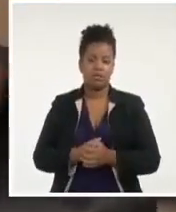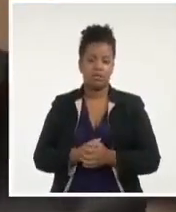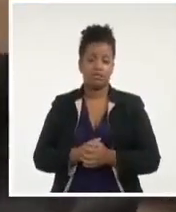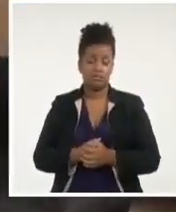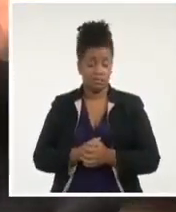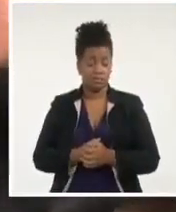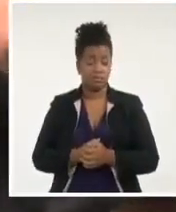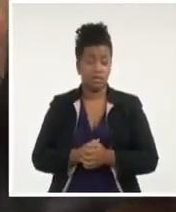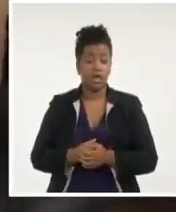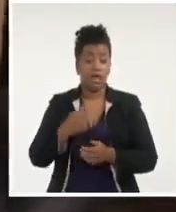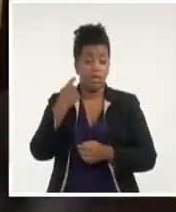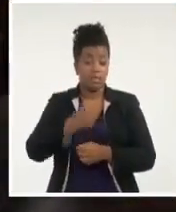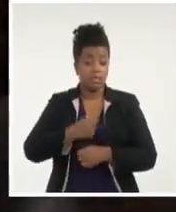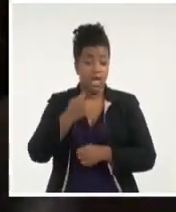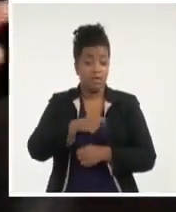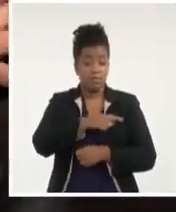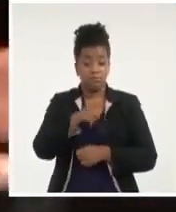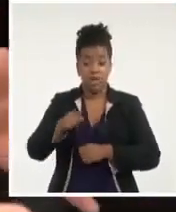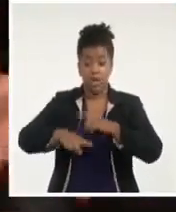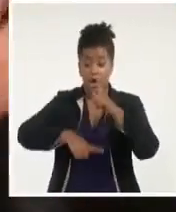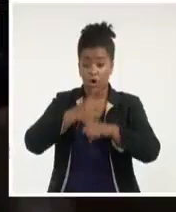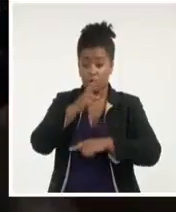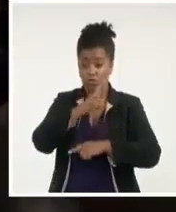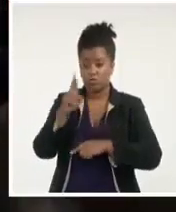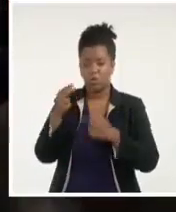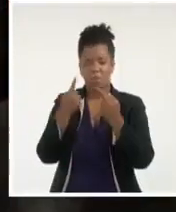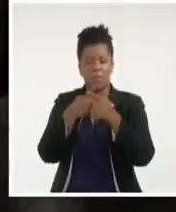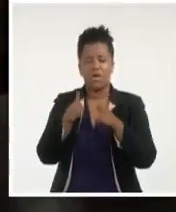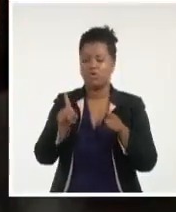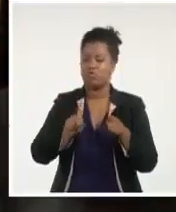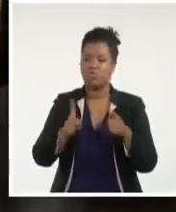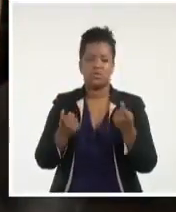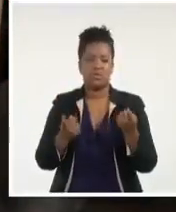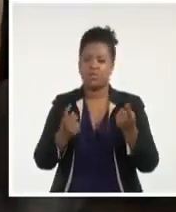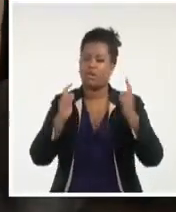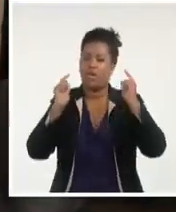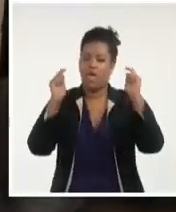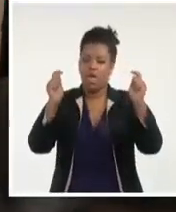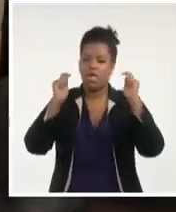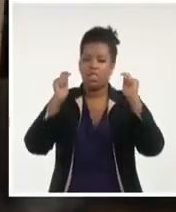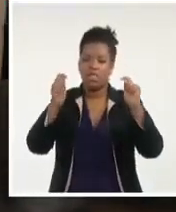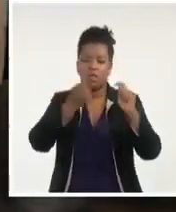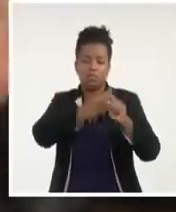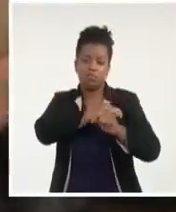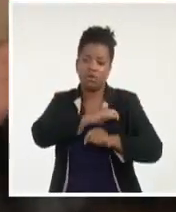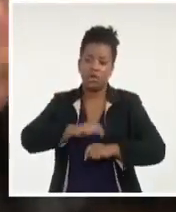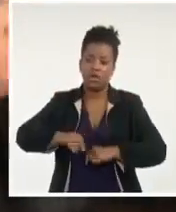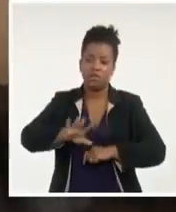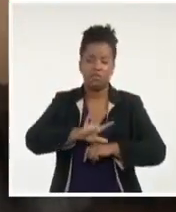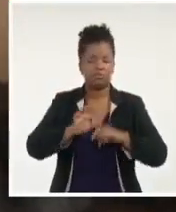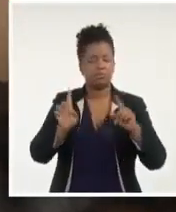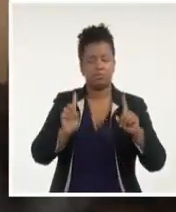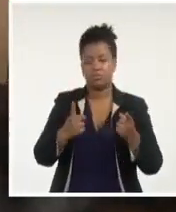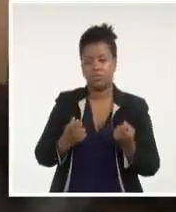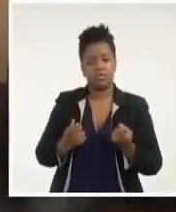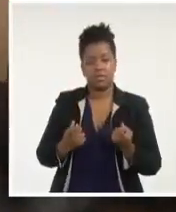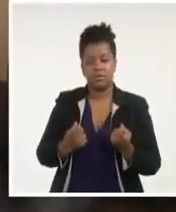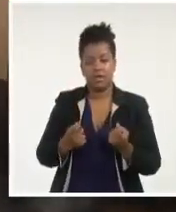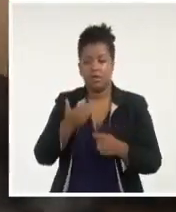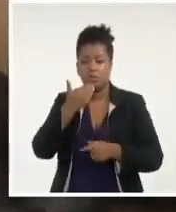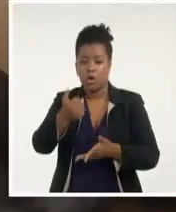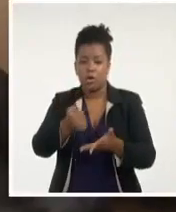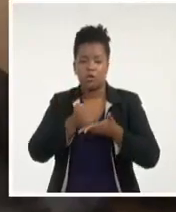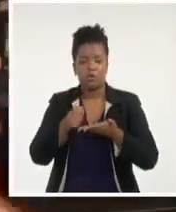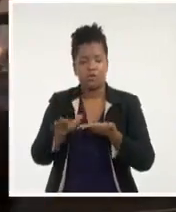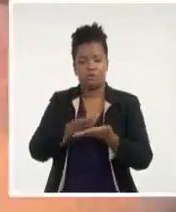cada cual puede tener criterios contrarios, pero yo creo que no hay que llegar a ese punto, porque ese punto no nos va a llevar a ninguna cosa buena en el país, en el orden